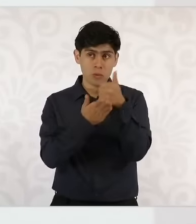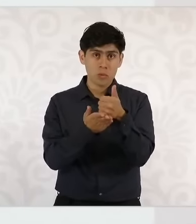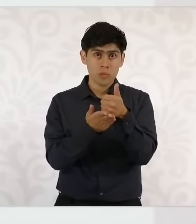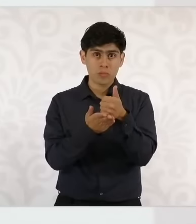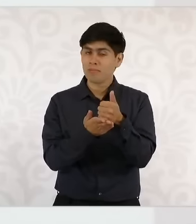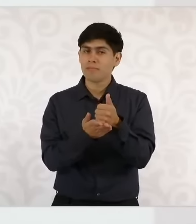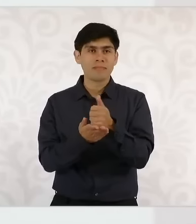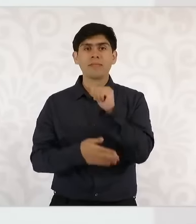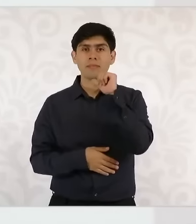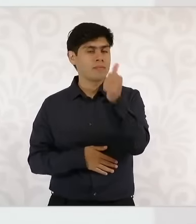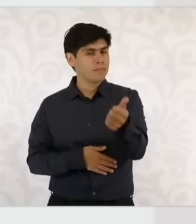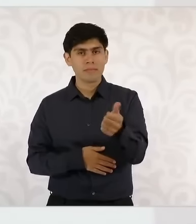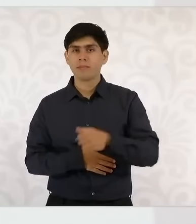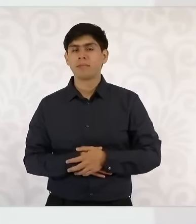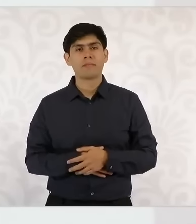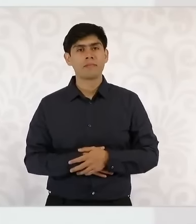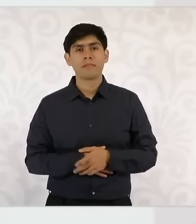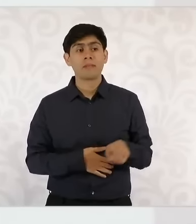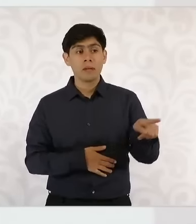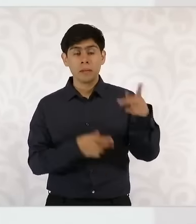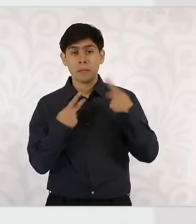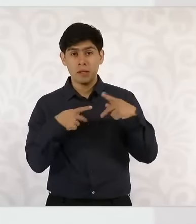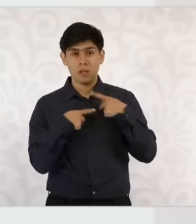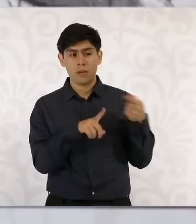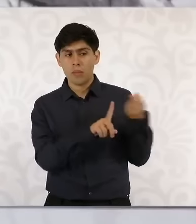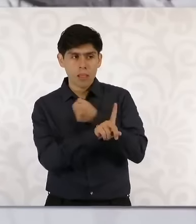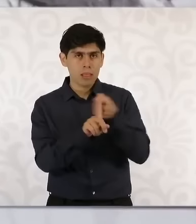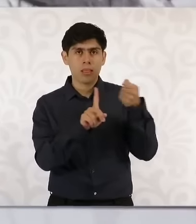Quien promueve la violencia no se ayuda a sí mismo.